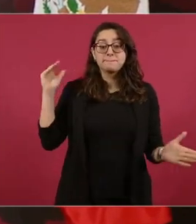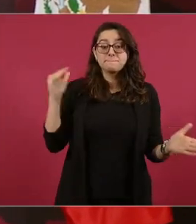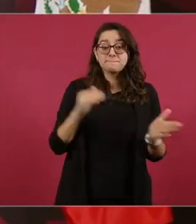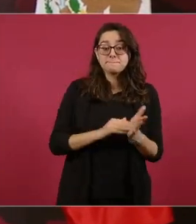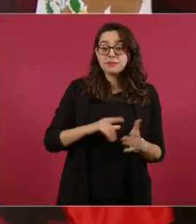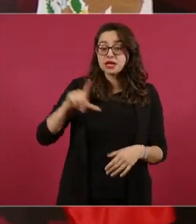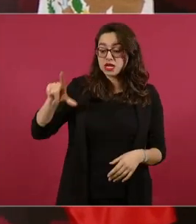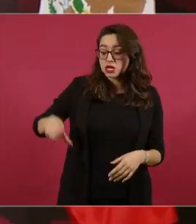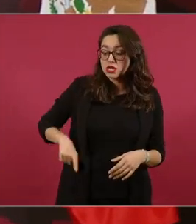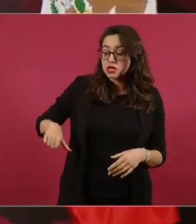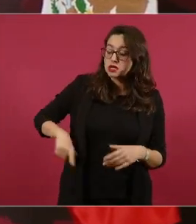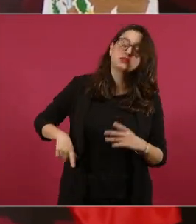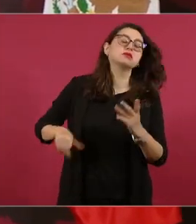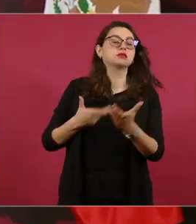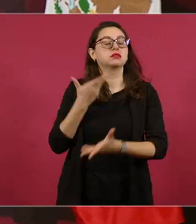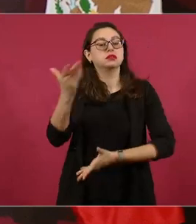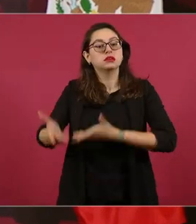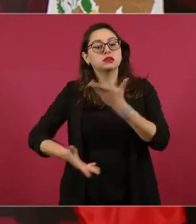servidores de la nación